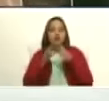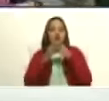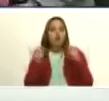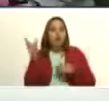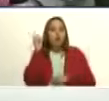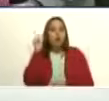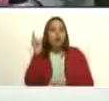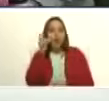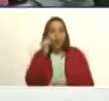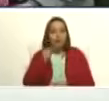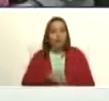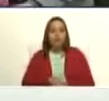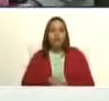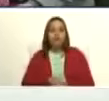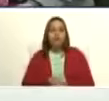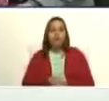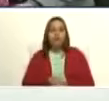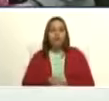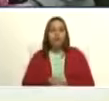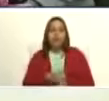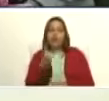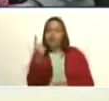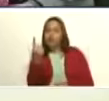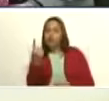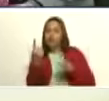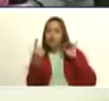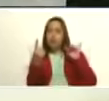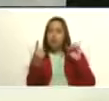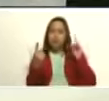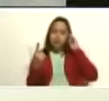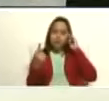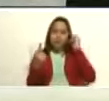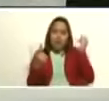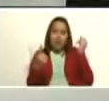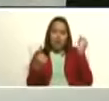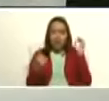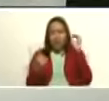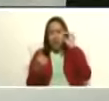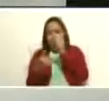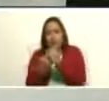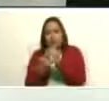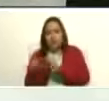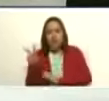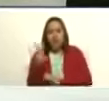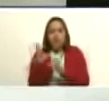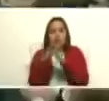en un solo concepto, yo diría, Venezuela toda.